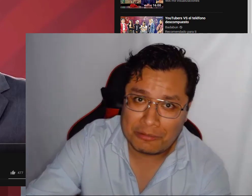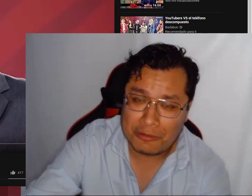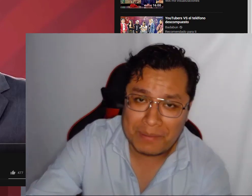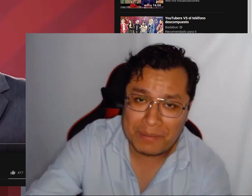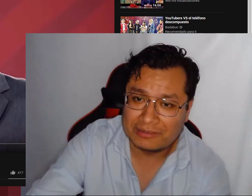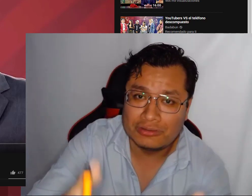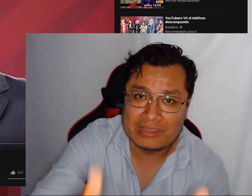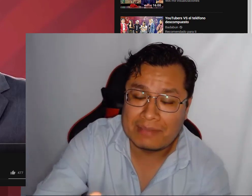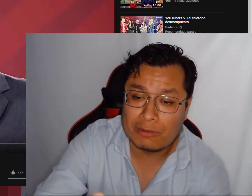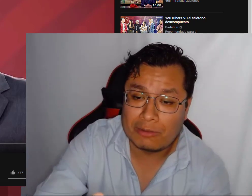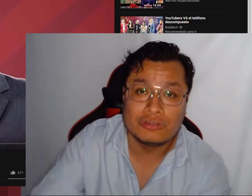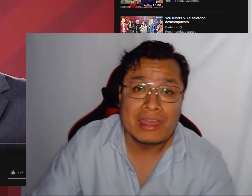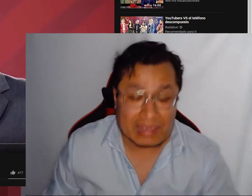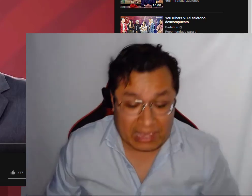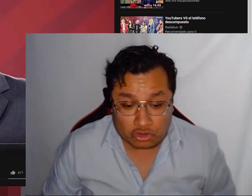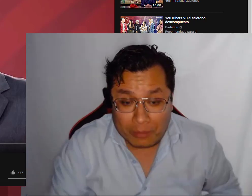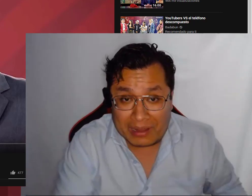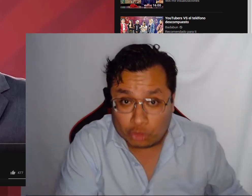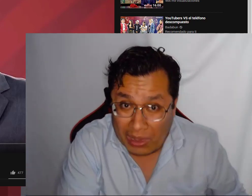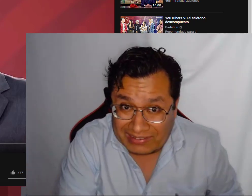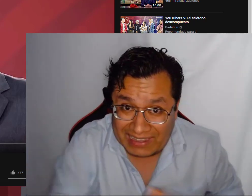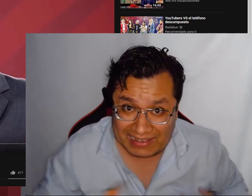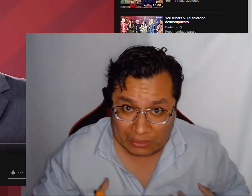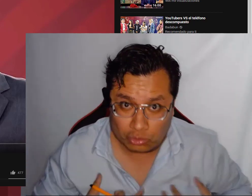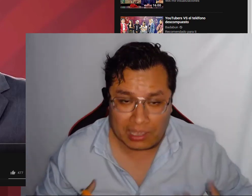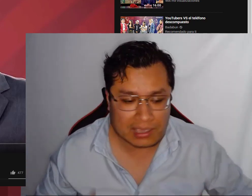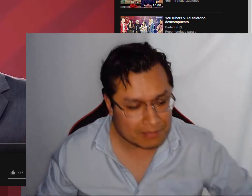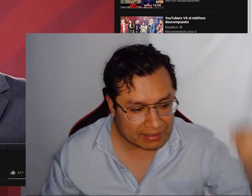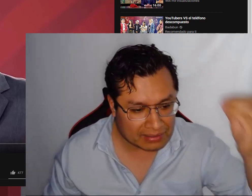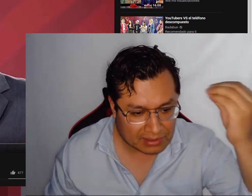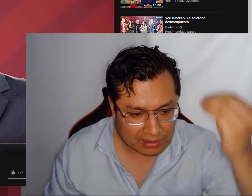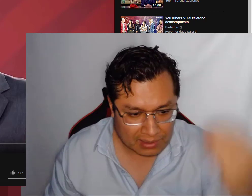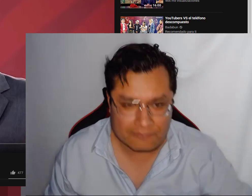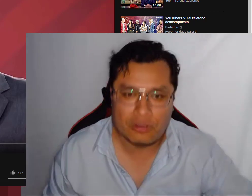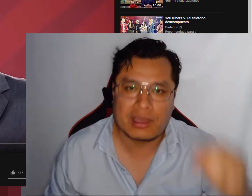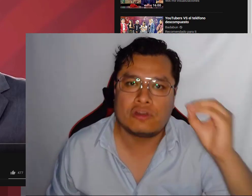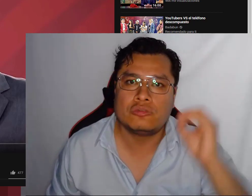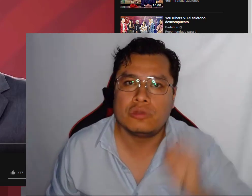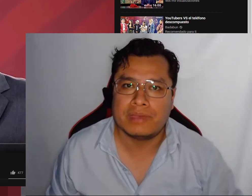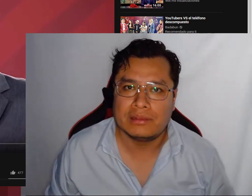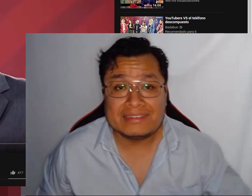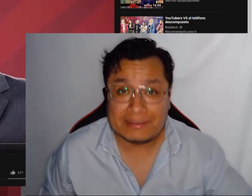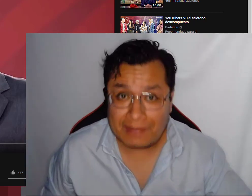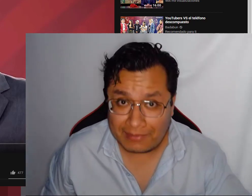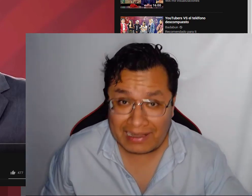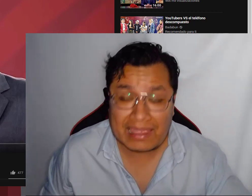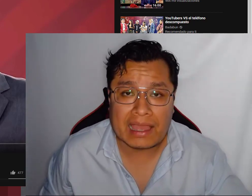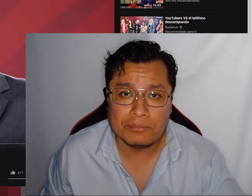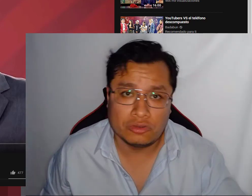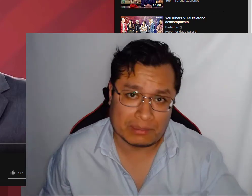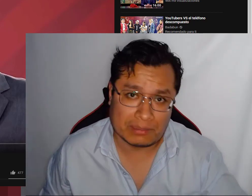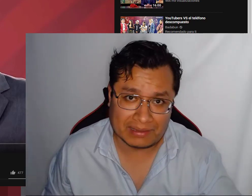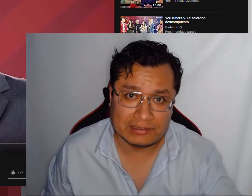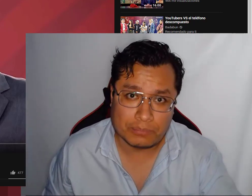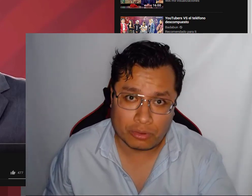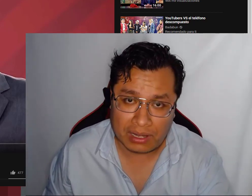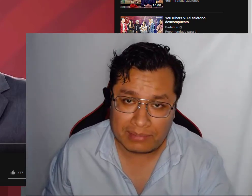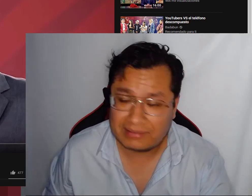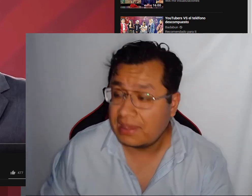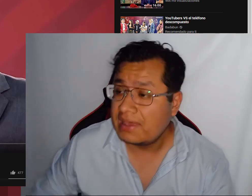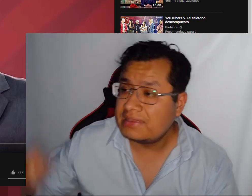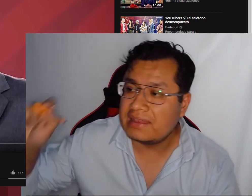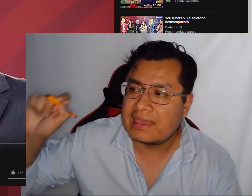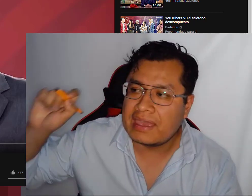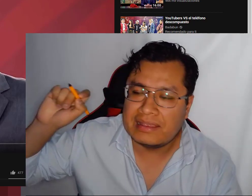que tenga el género como con planeación y evaluación y sobre su asignatura en verdad enfocarlos muy bien si va a haber cambios de planes y